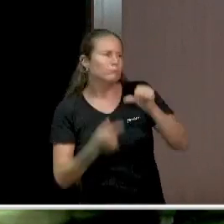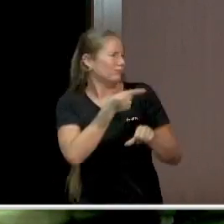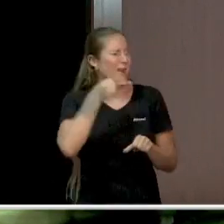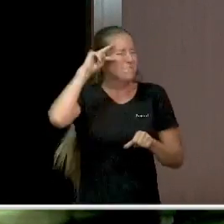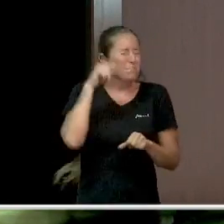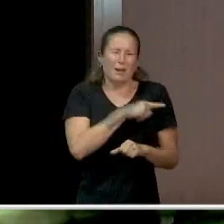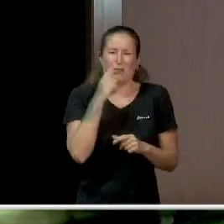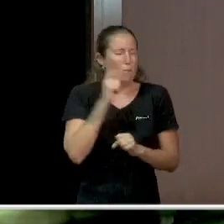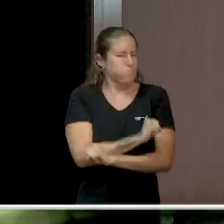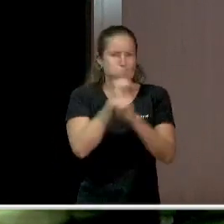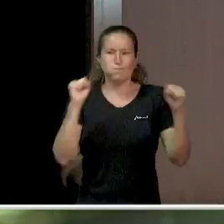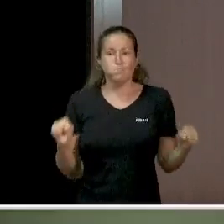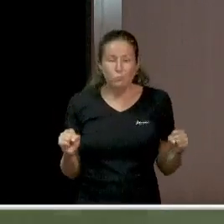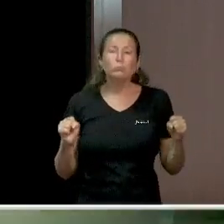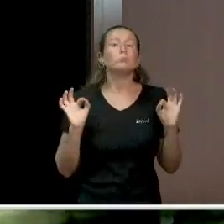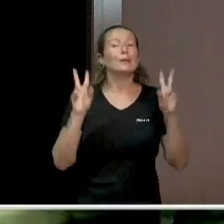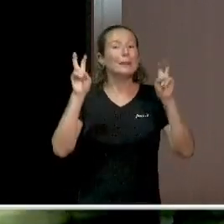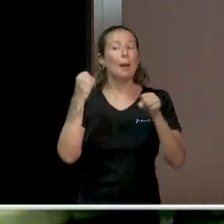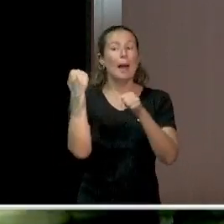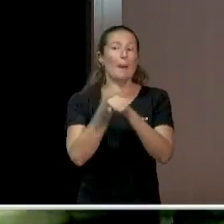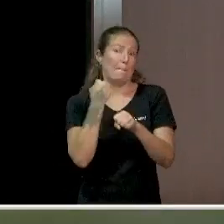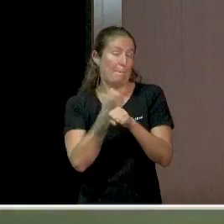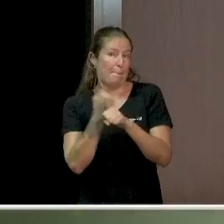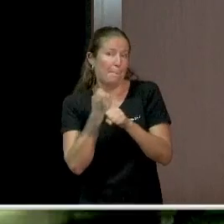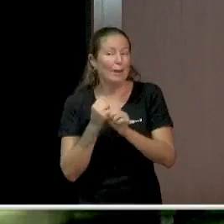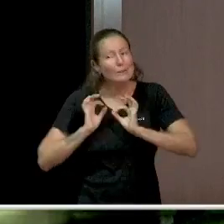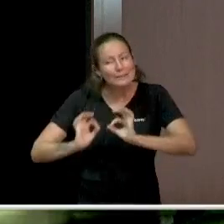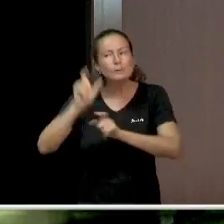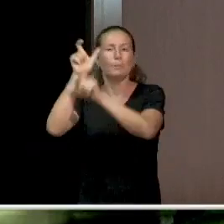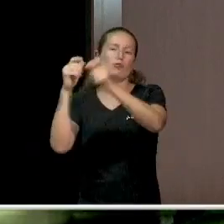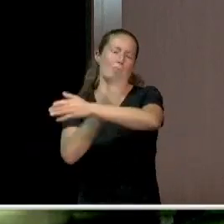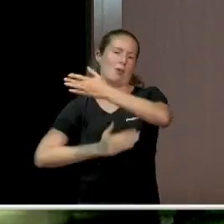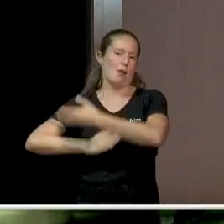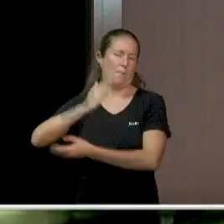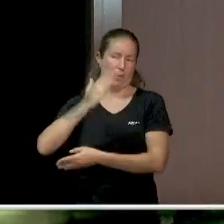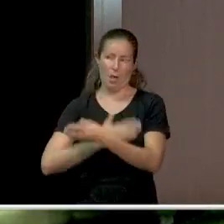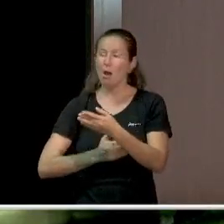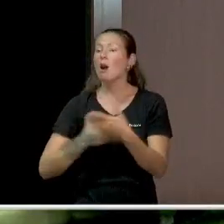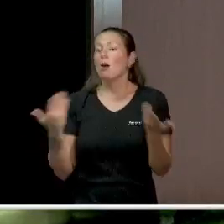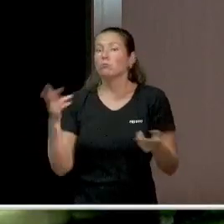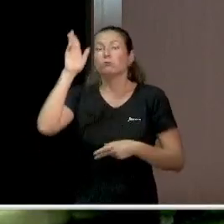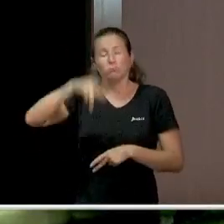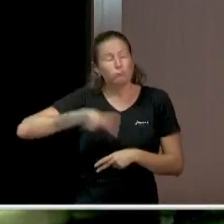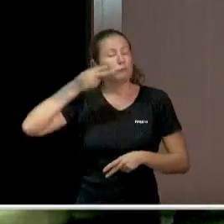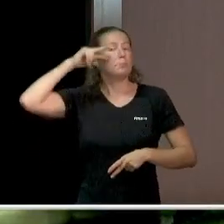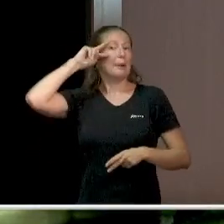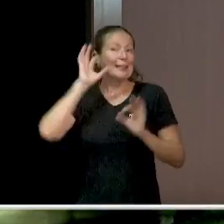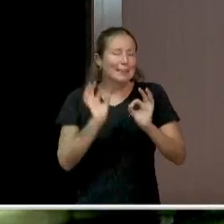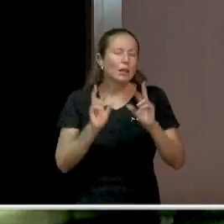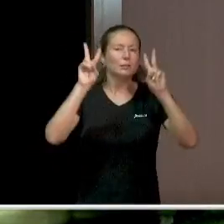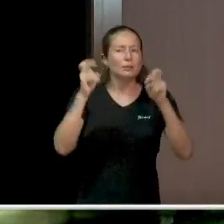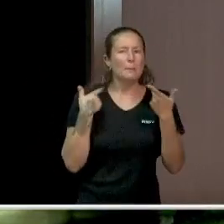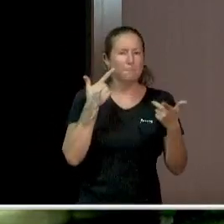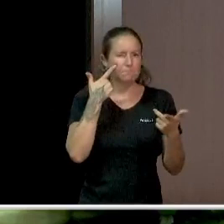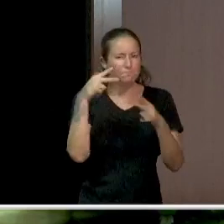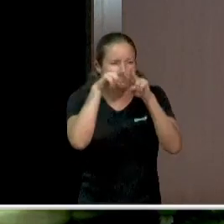experta en empleo de personas con discapacidad, es una experta en discriminación